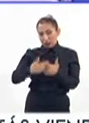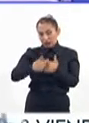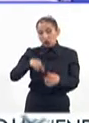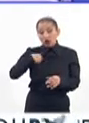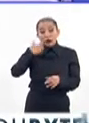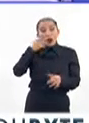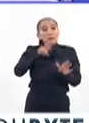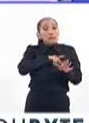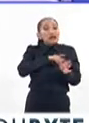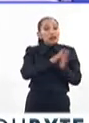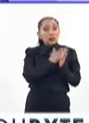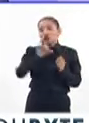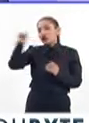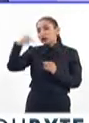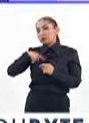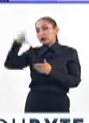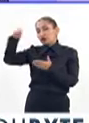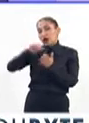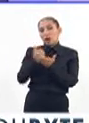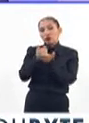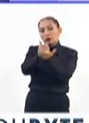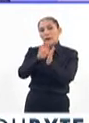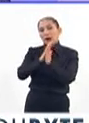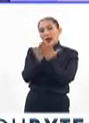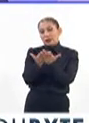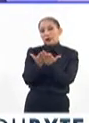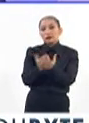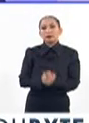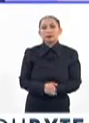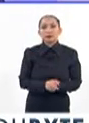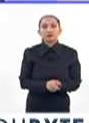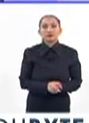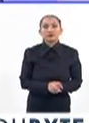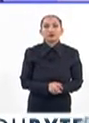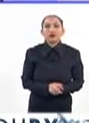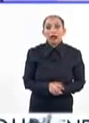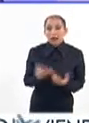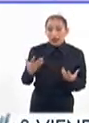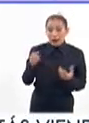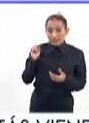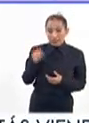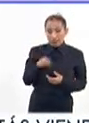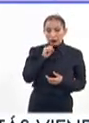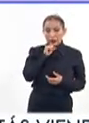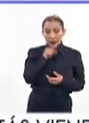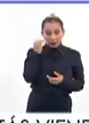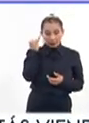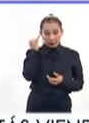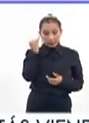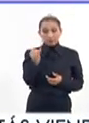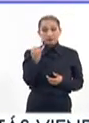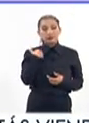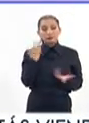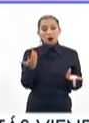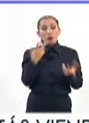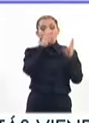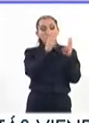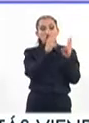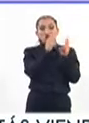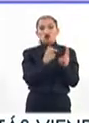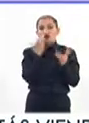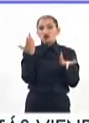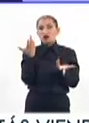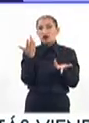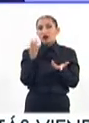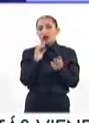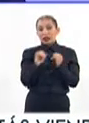publicando mis libros, pero también el de otros autores de gráfica. Sensacional. Y junto a eso, la idea es que los descargues de manera